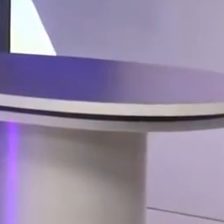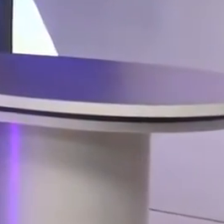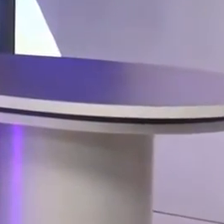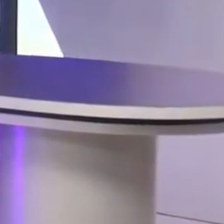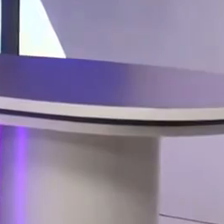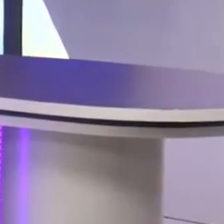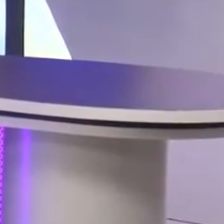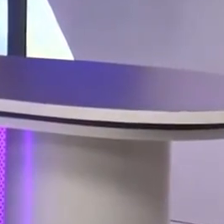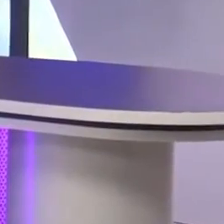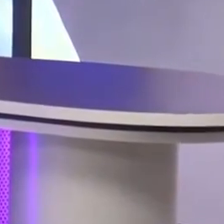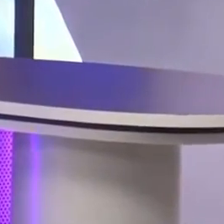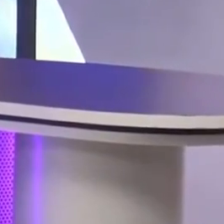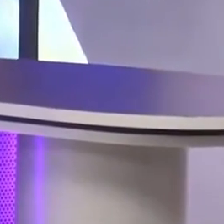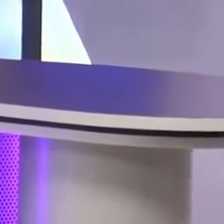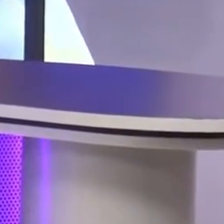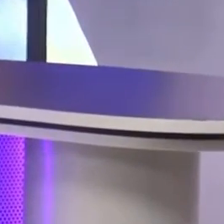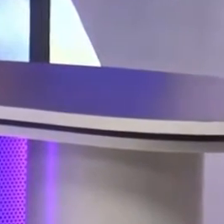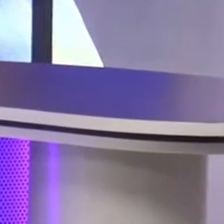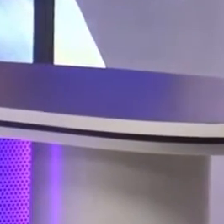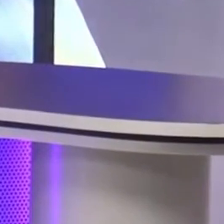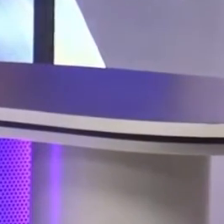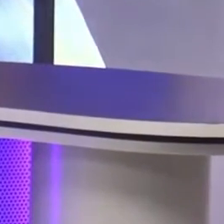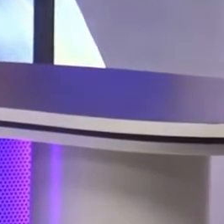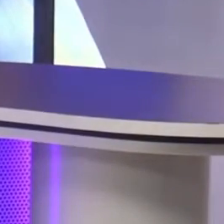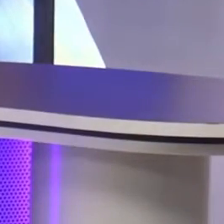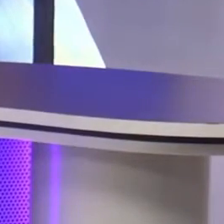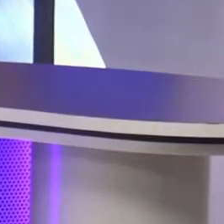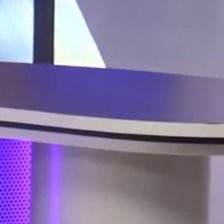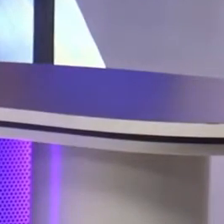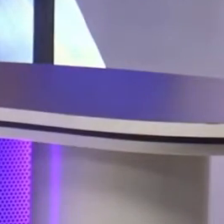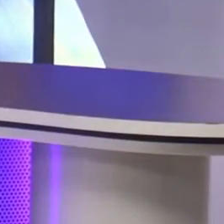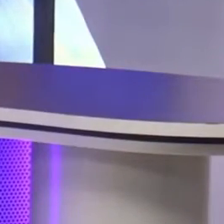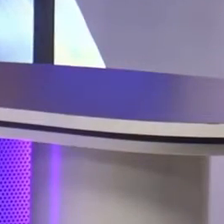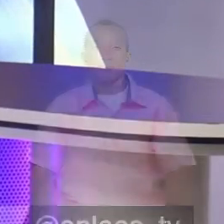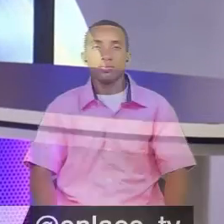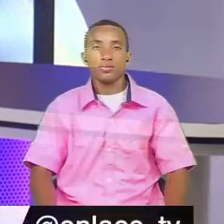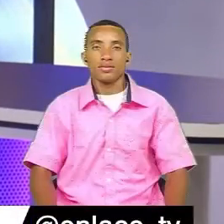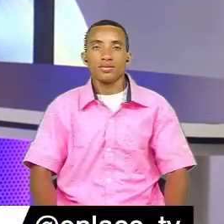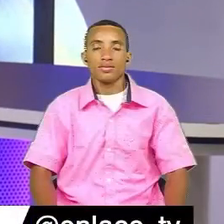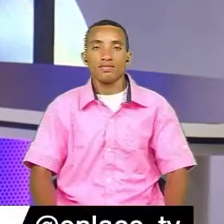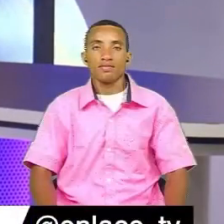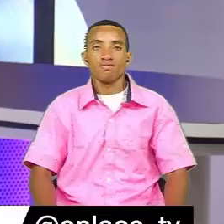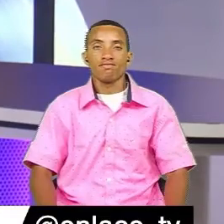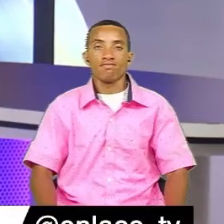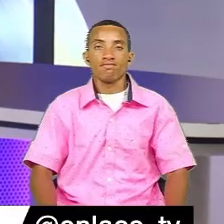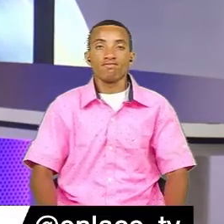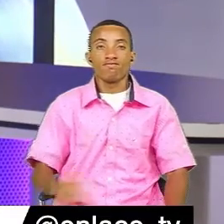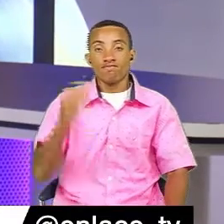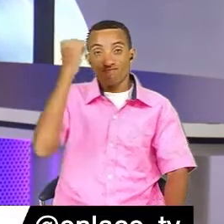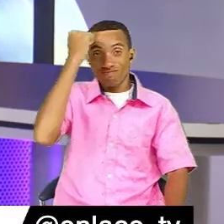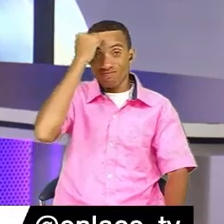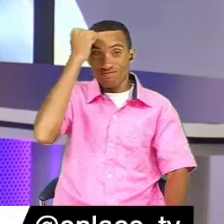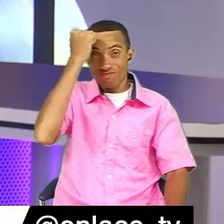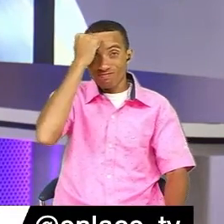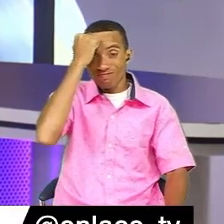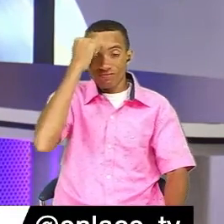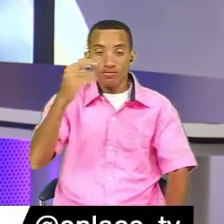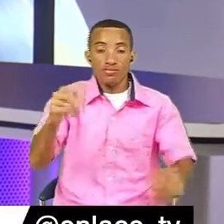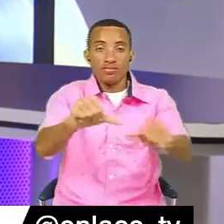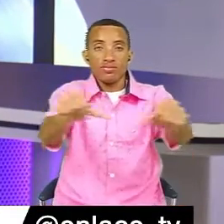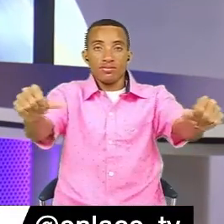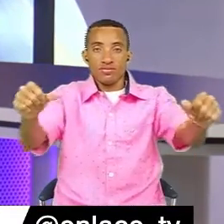Iniciamos con el desarrollo de nuestra información. Un docente de Campo 23 resultó muerto tras accidentarse en su motocicleta en la vía que de Barranca